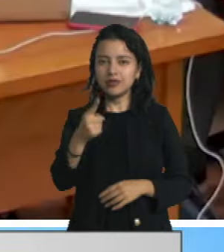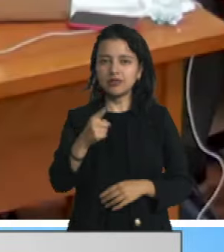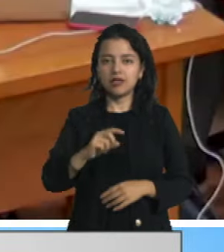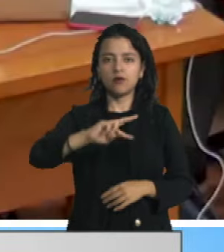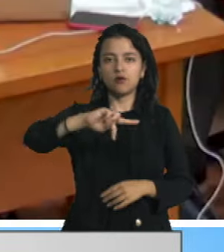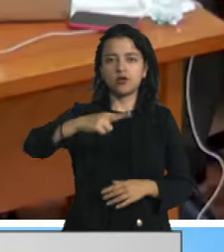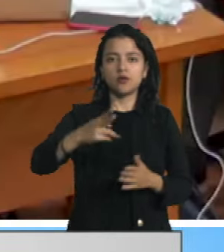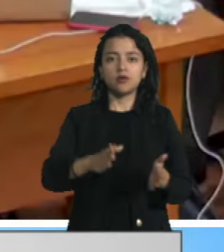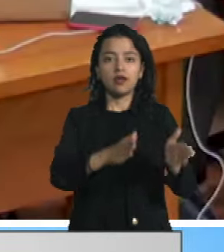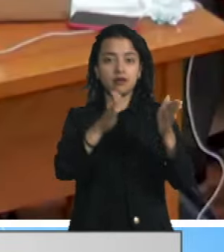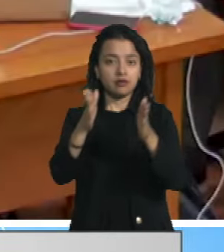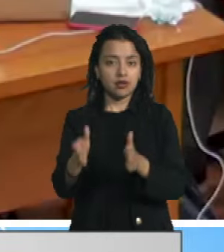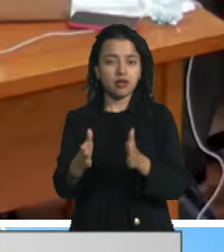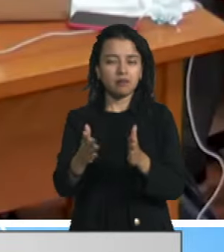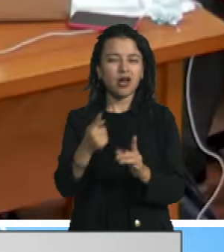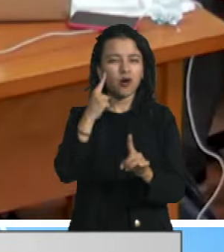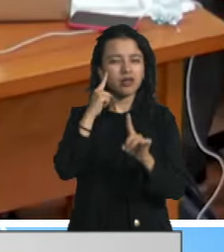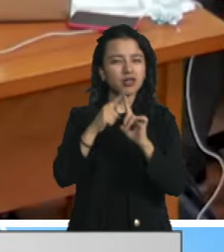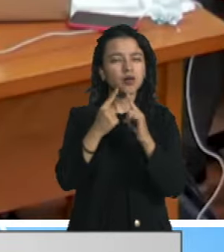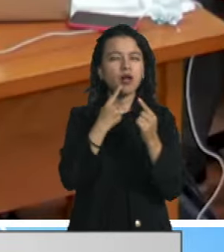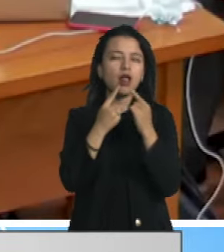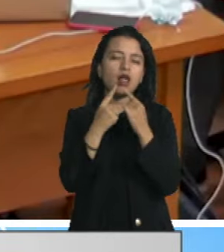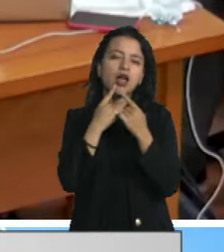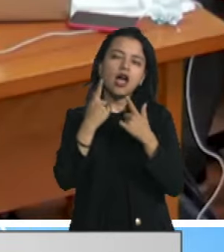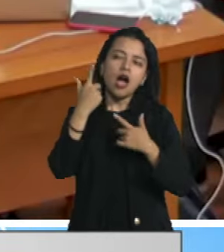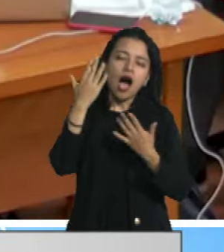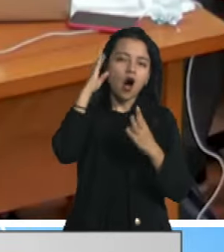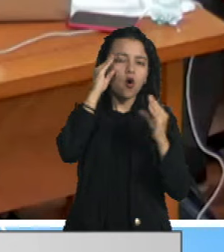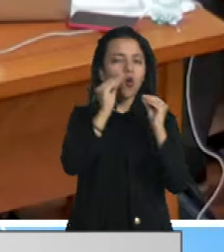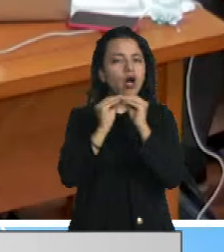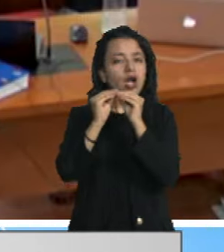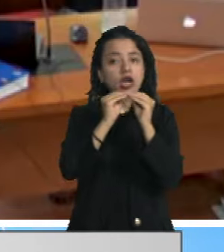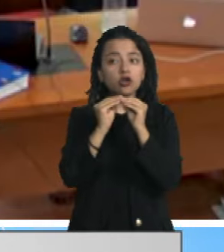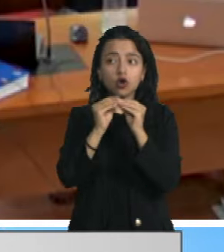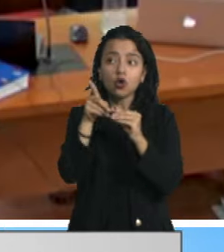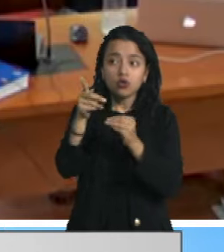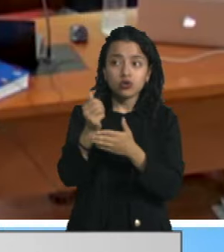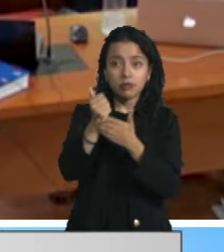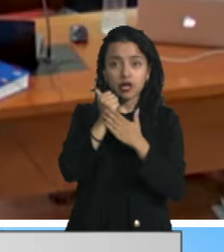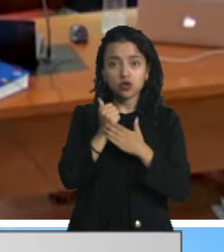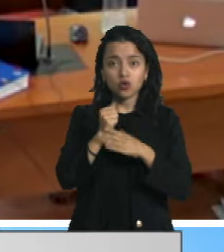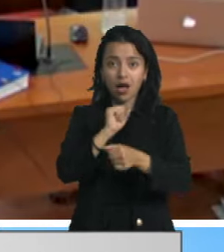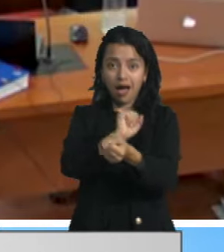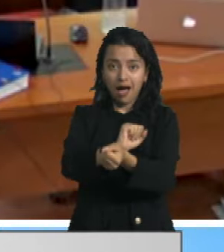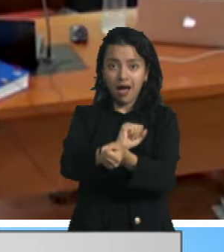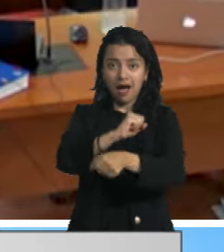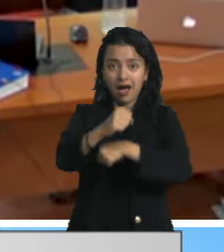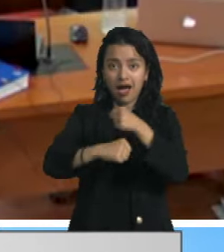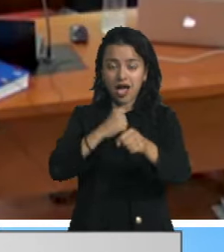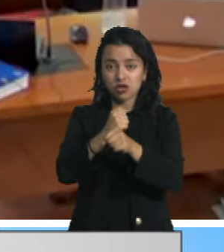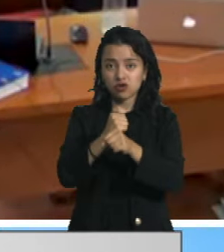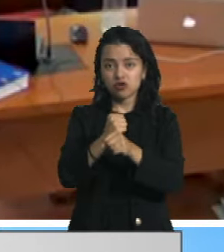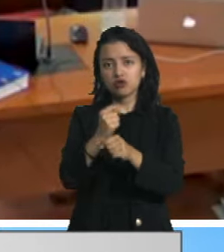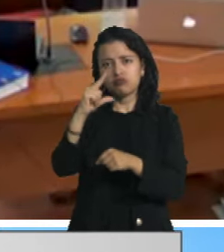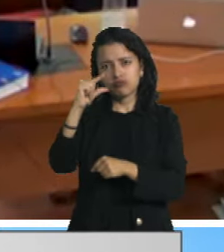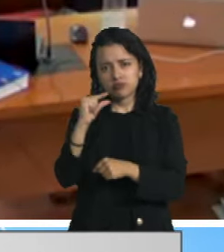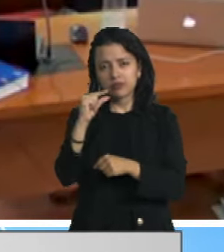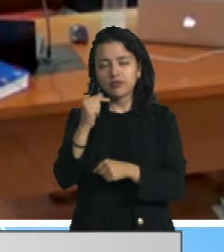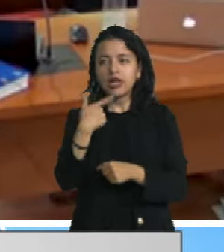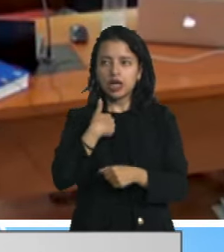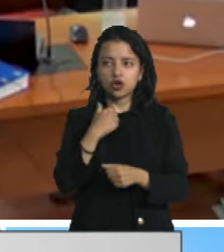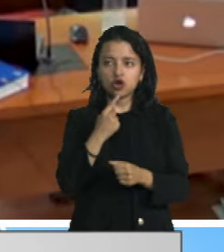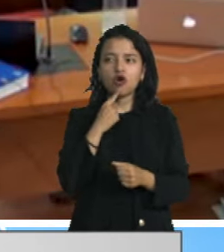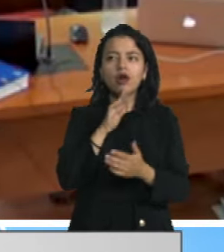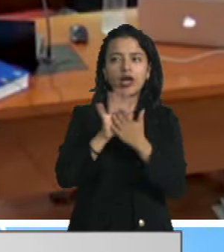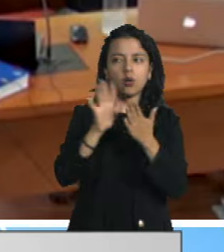donde buscan una negociación para delatar a otras personas, entre estos exministros y también algunos